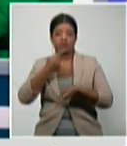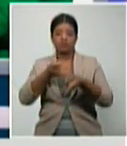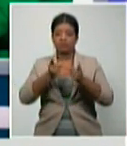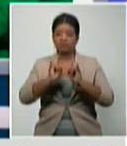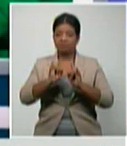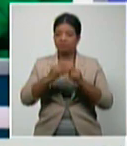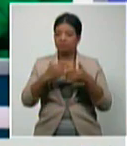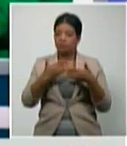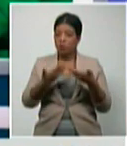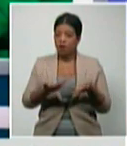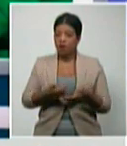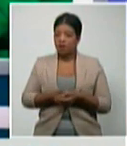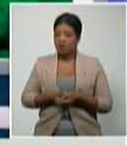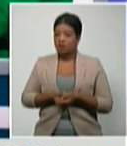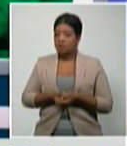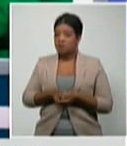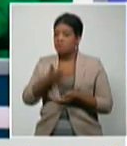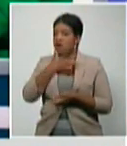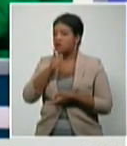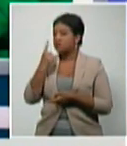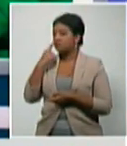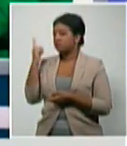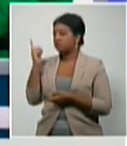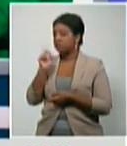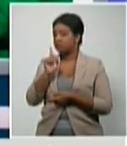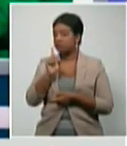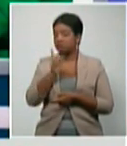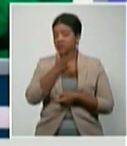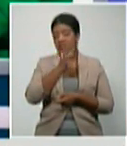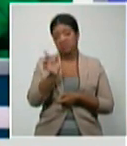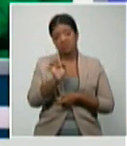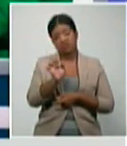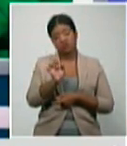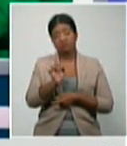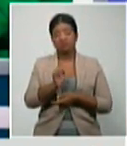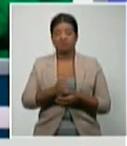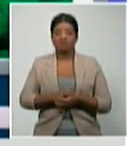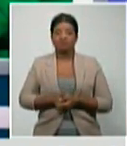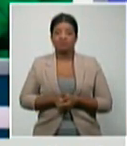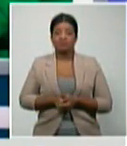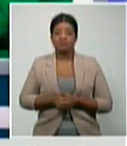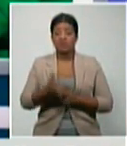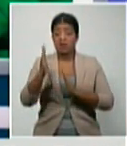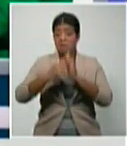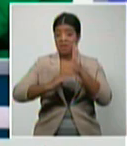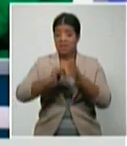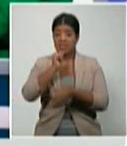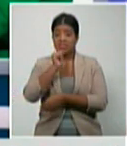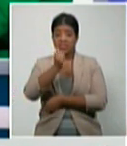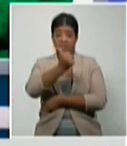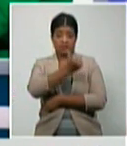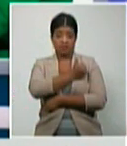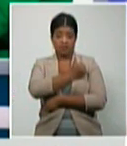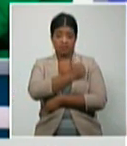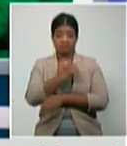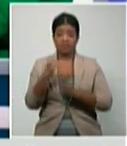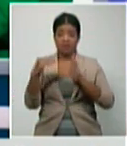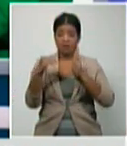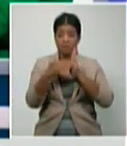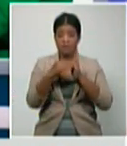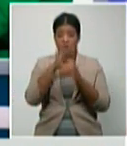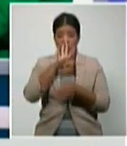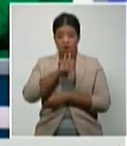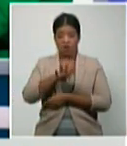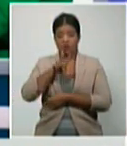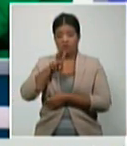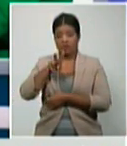no se va a poder ver. De todas formas, en el mes de diciembre, con 1.423